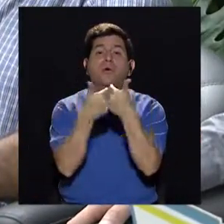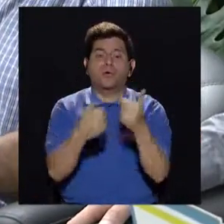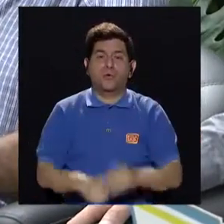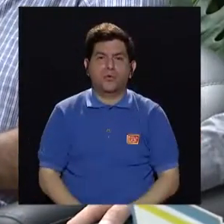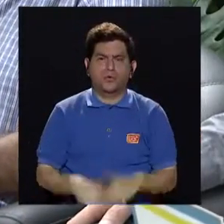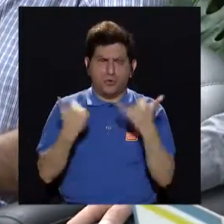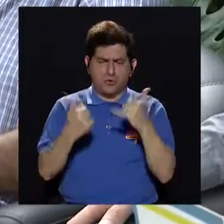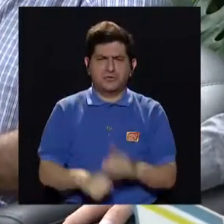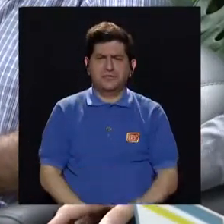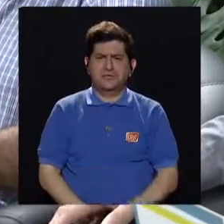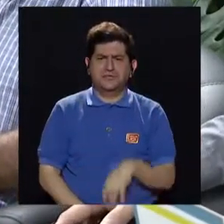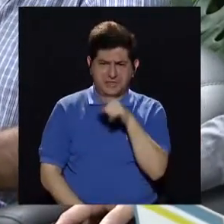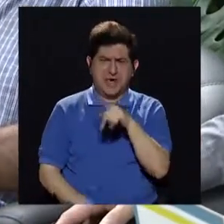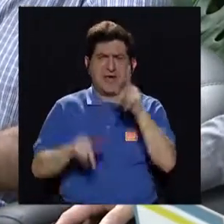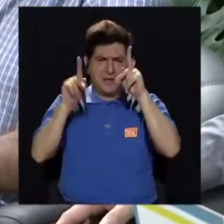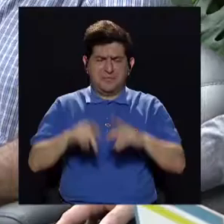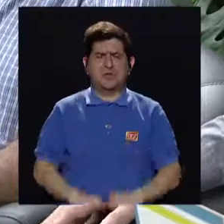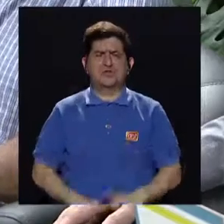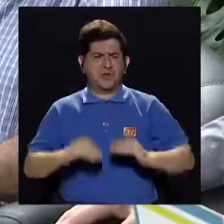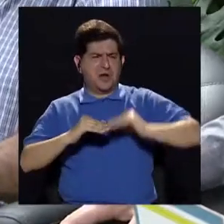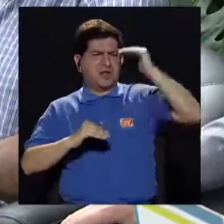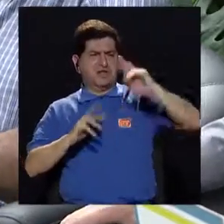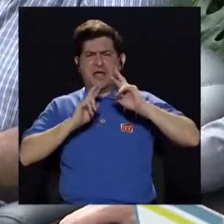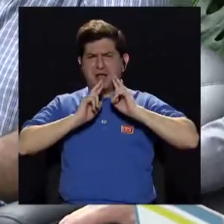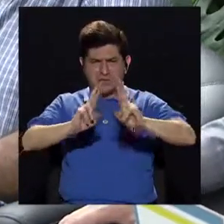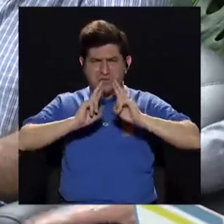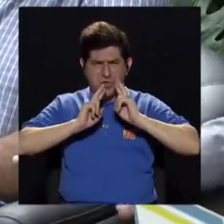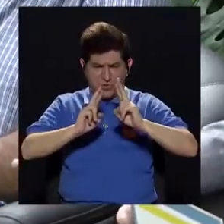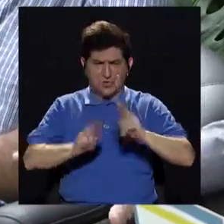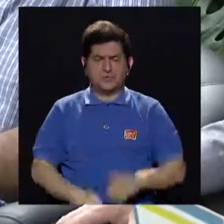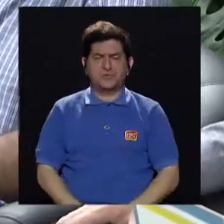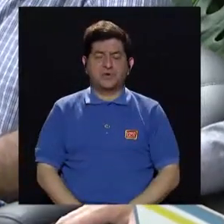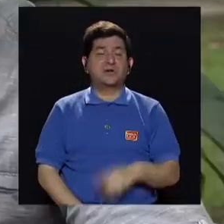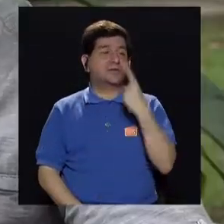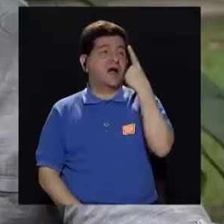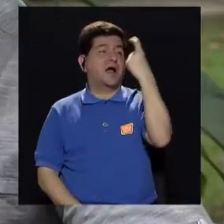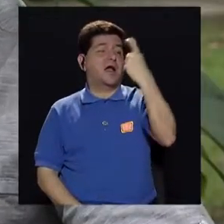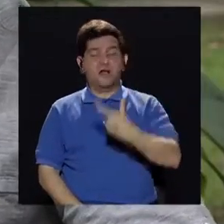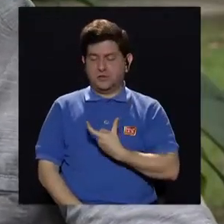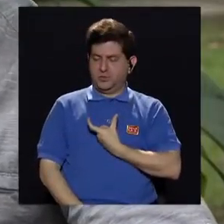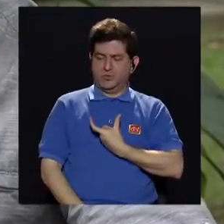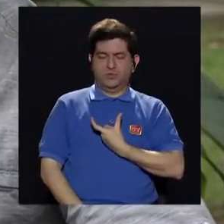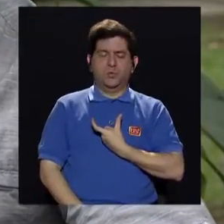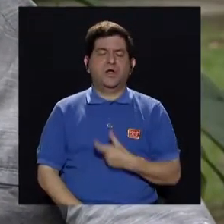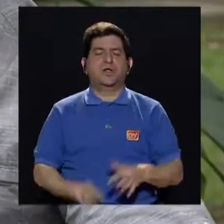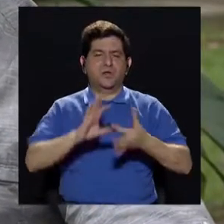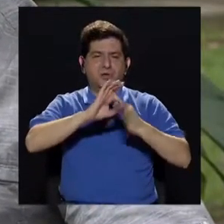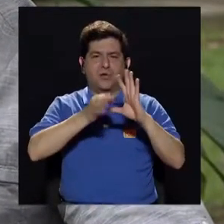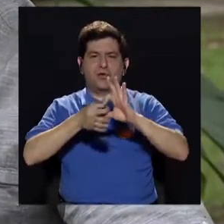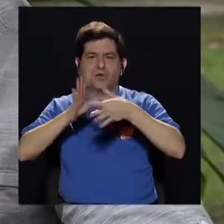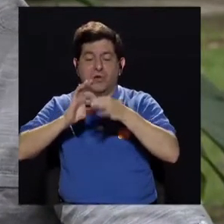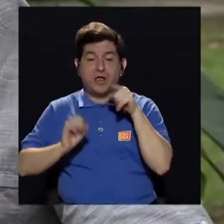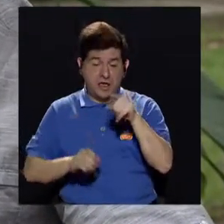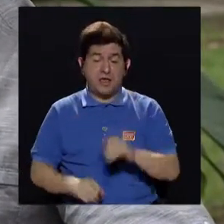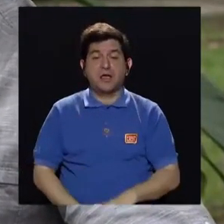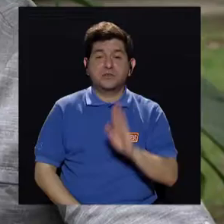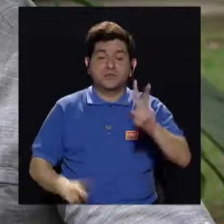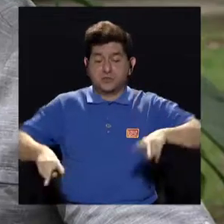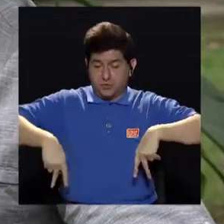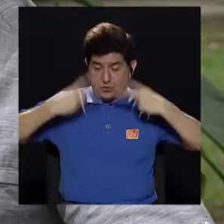que es ya los atletas que se dedican al alto rendimiento, ¿verdad? Compiten para un sueño olímpico y viven de eso, ¿verdad? Claro. Don Jorge,